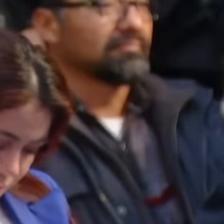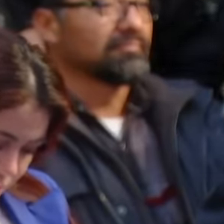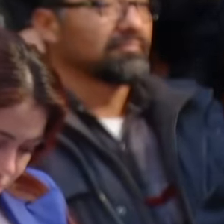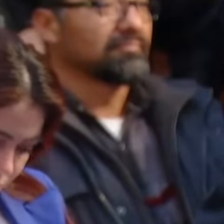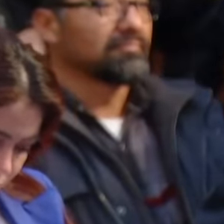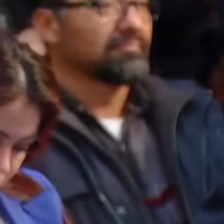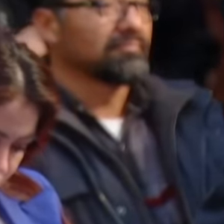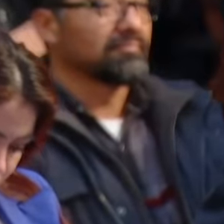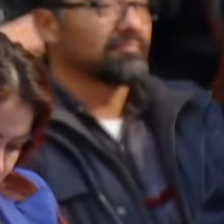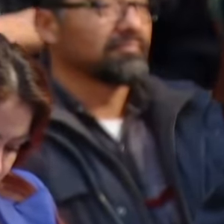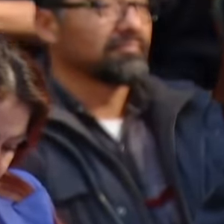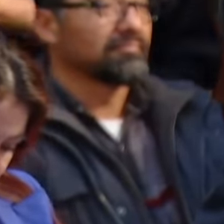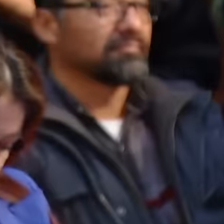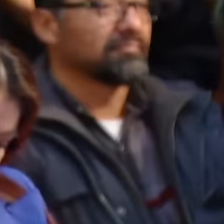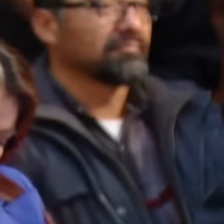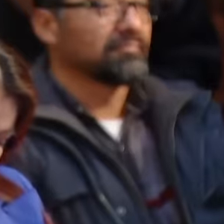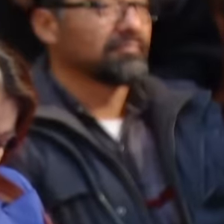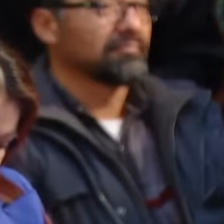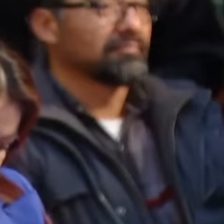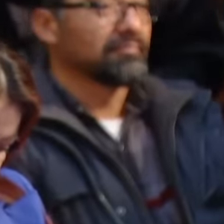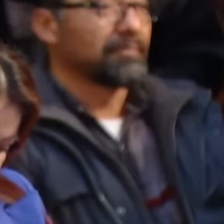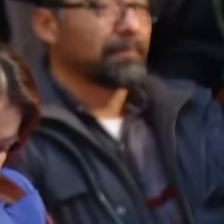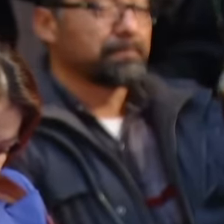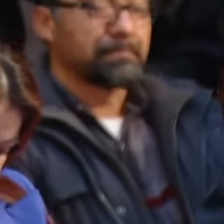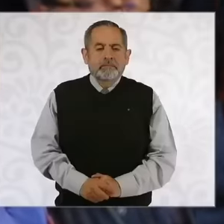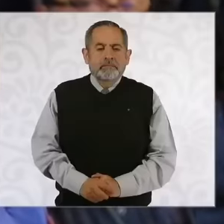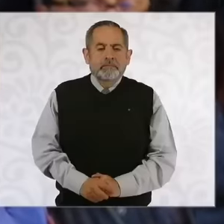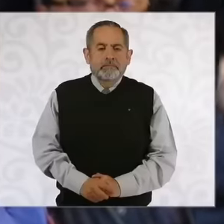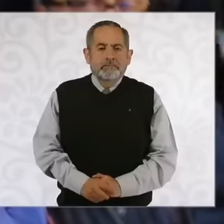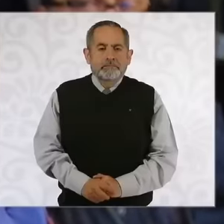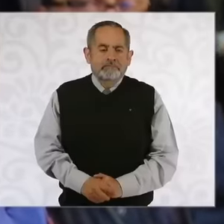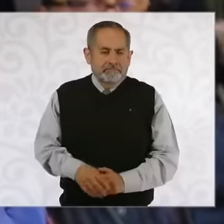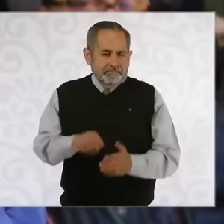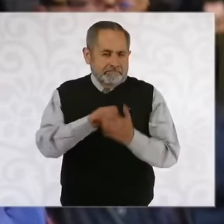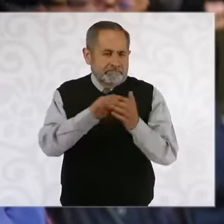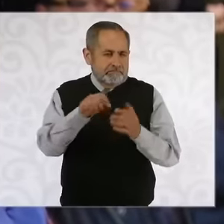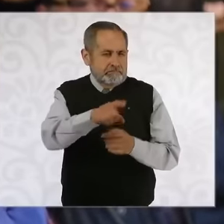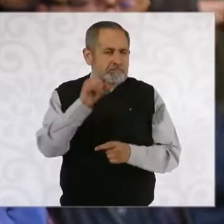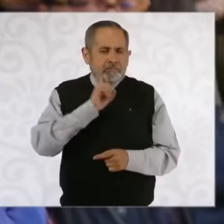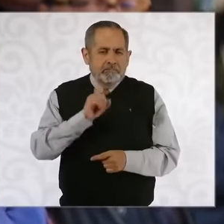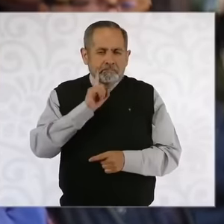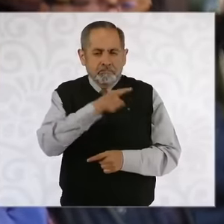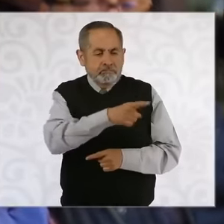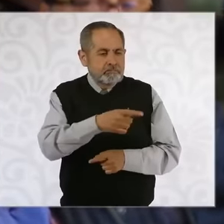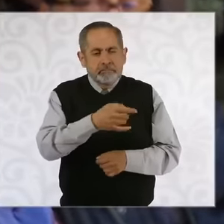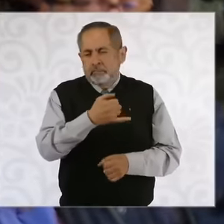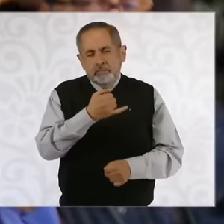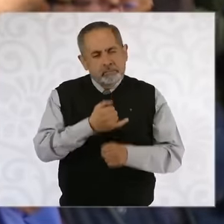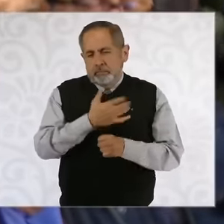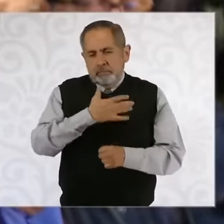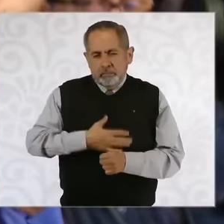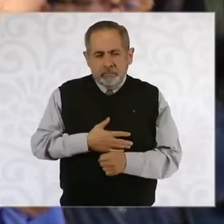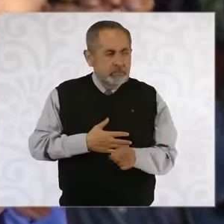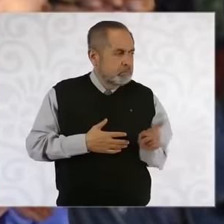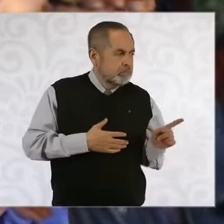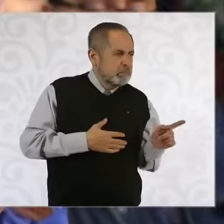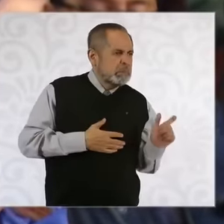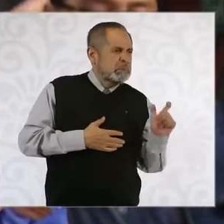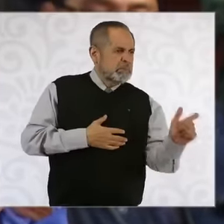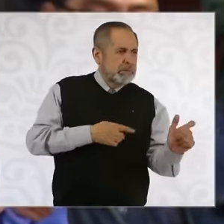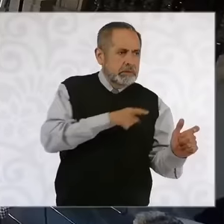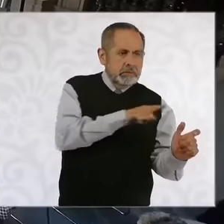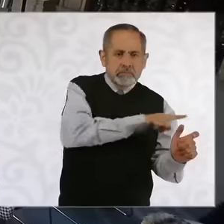podría ser el caso de una mujer que vive en este tipo de injusticia, que la han convertido de víctima